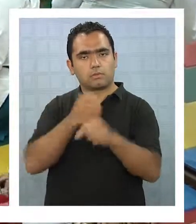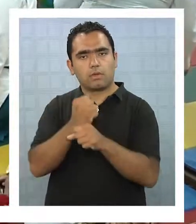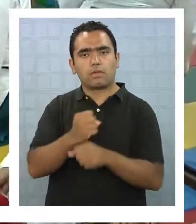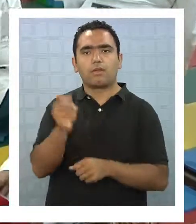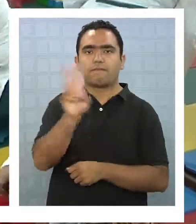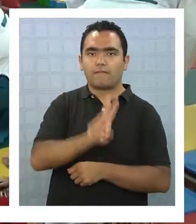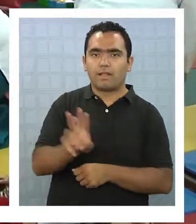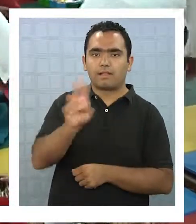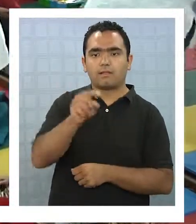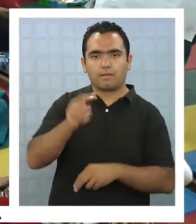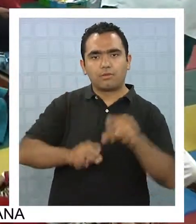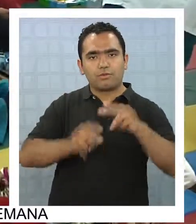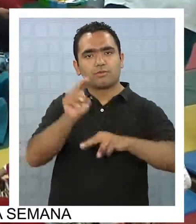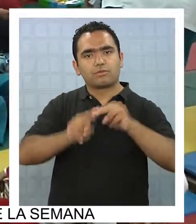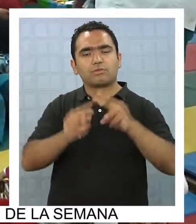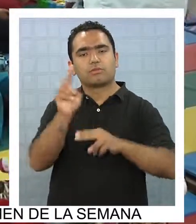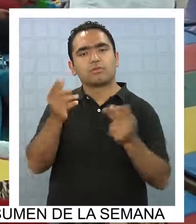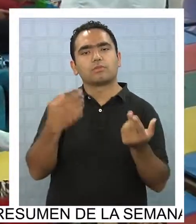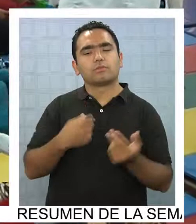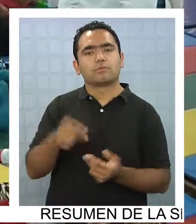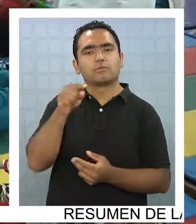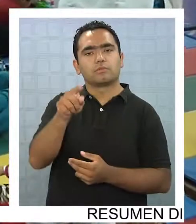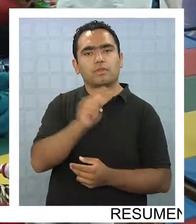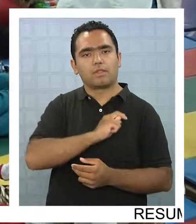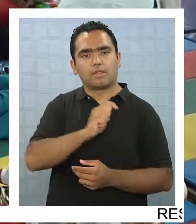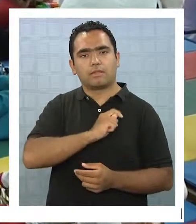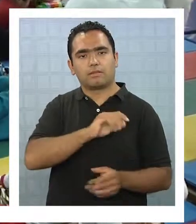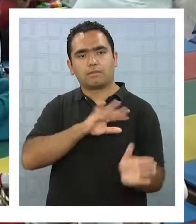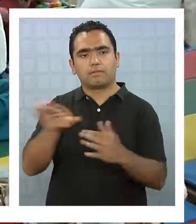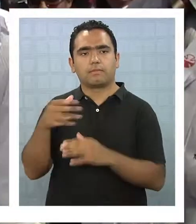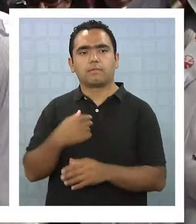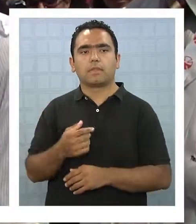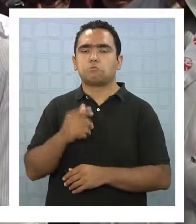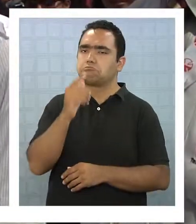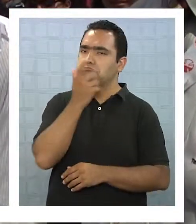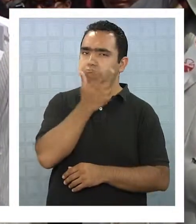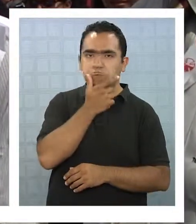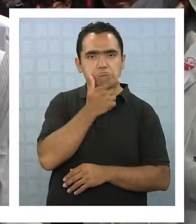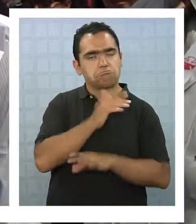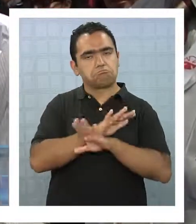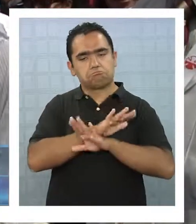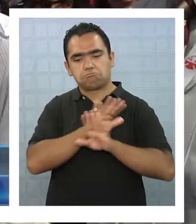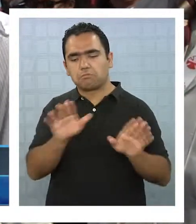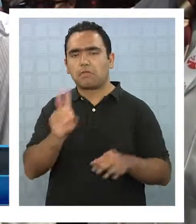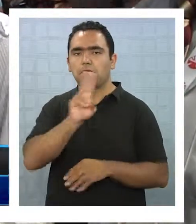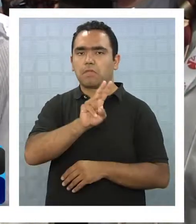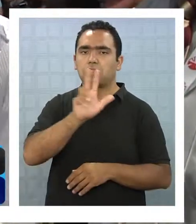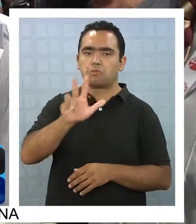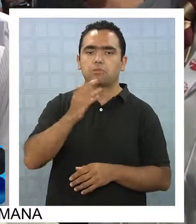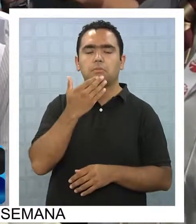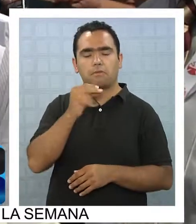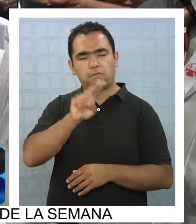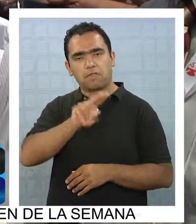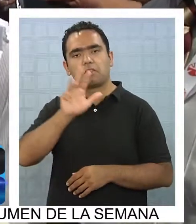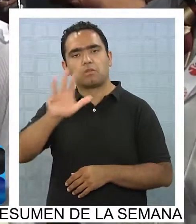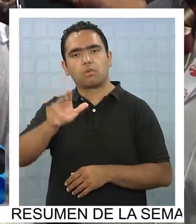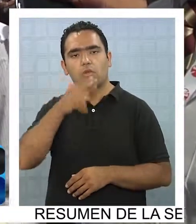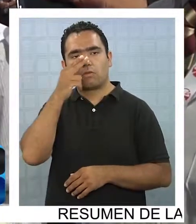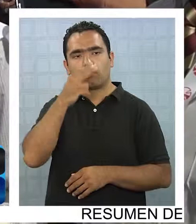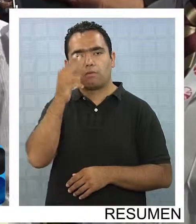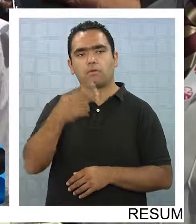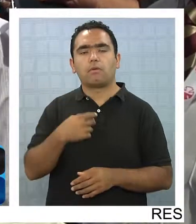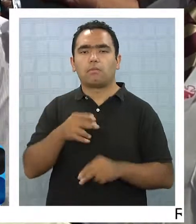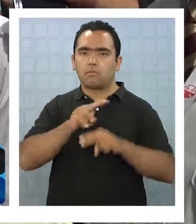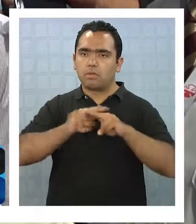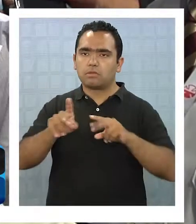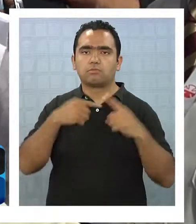motiva el compromiso y la colaboración de la región. No me cae duda que este 28 y 29 de noviembre vamos a realizar una